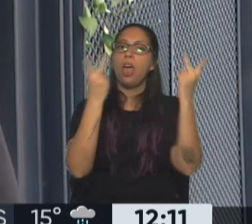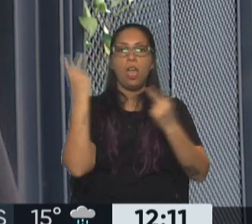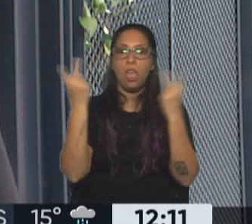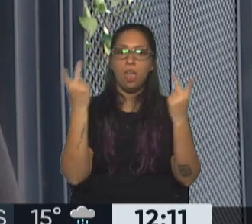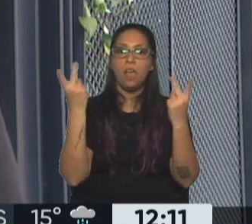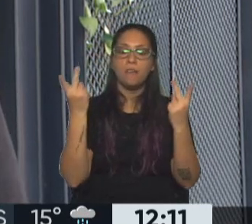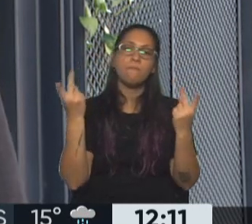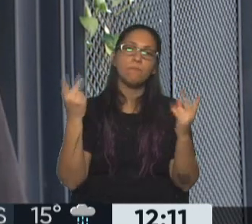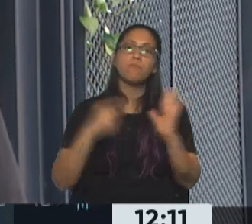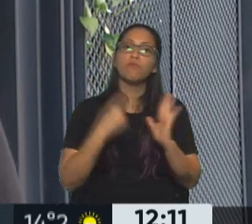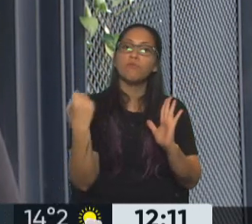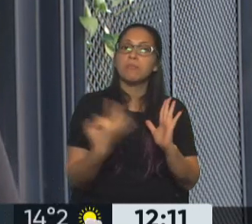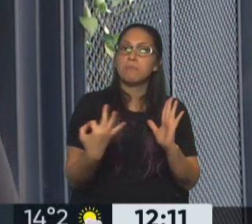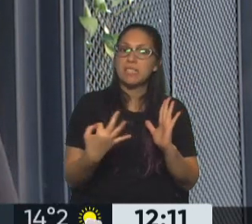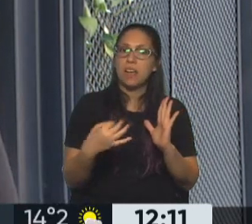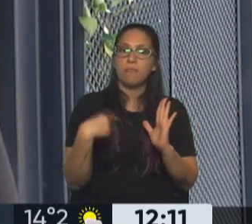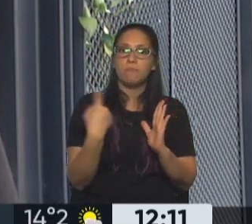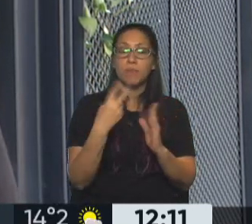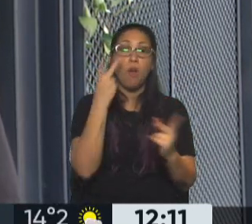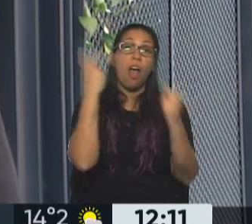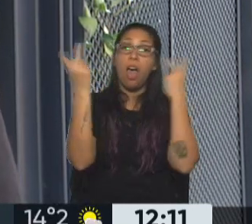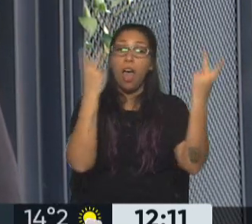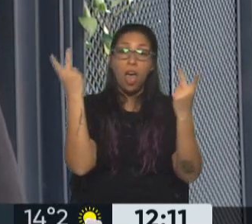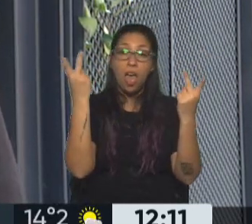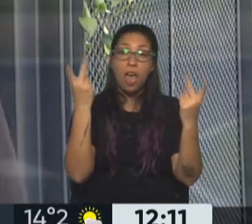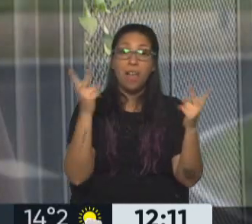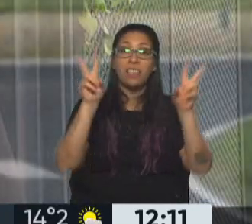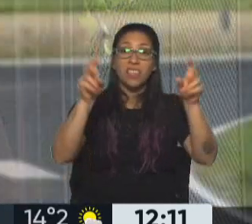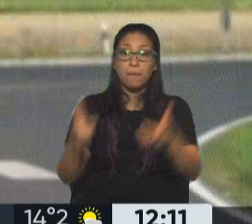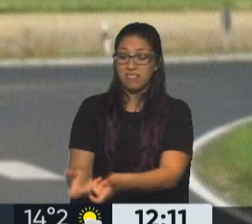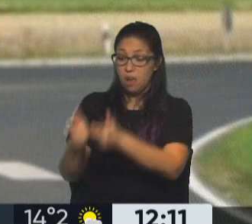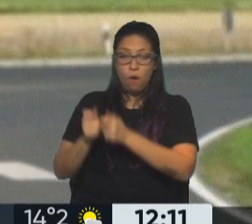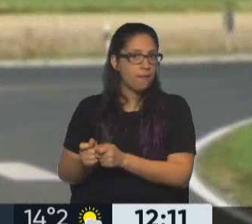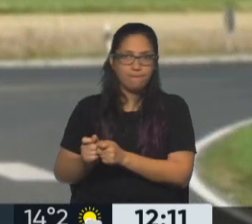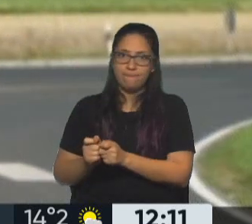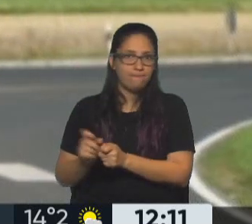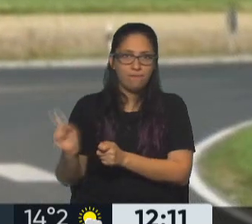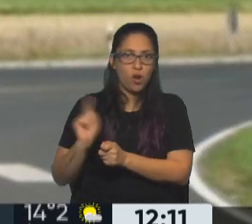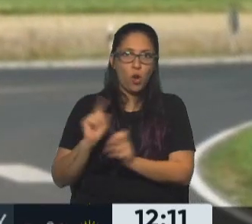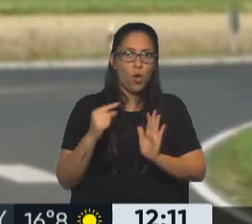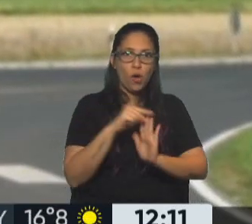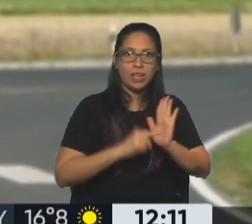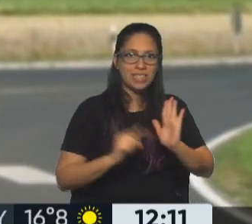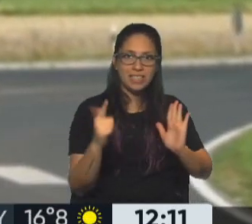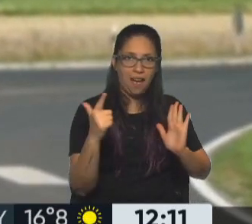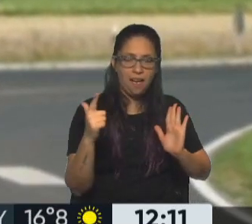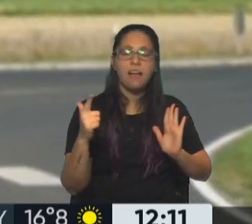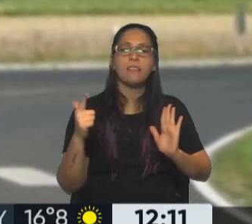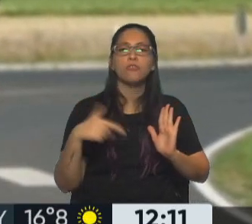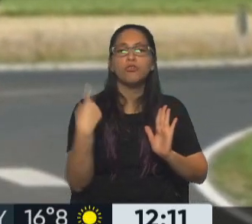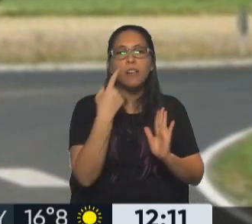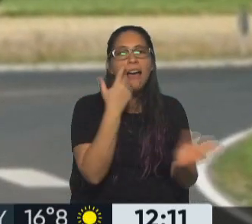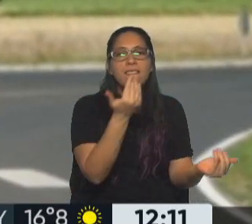tengo que comentarte que no colocamos dentro de esas distracciones la utilización del teléfono celular lo que tratamos de hacer con este estudio es tratar de